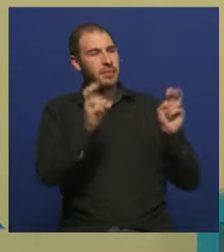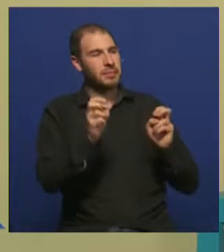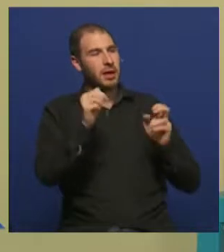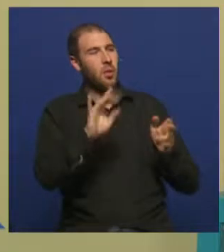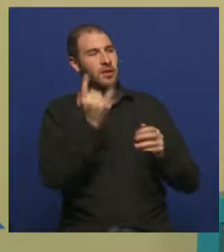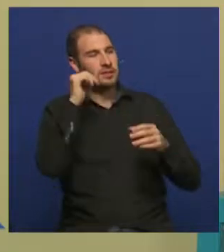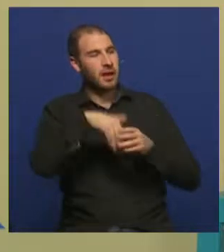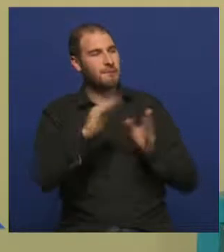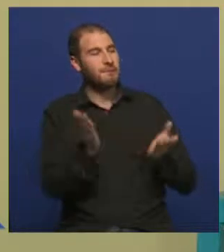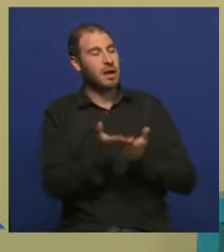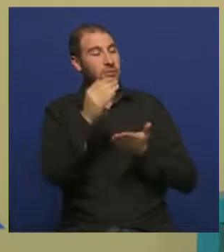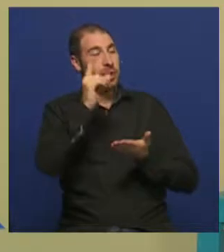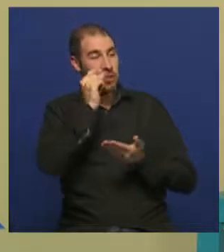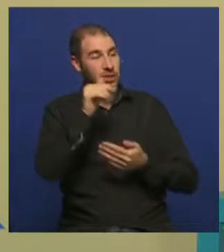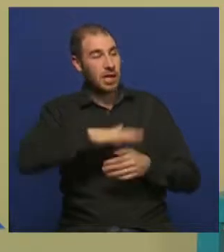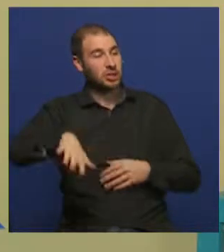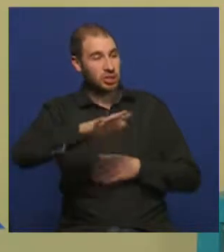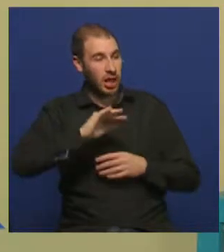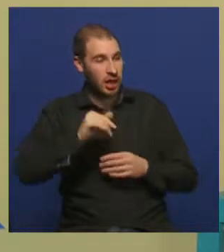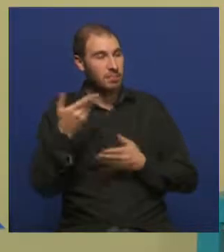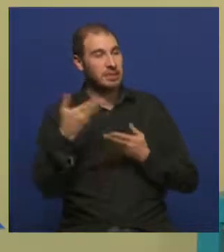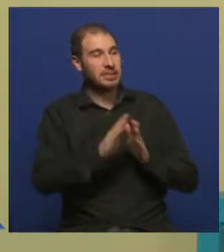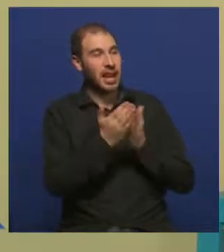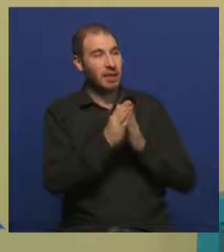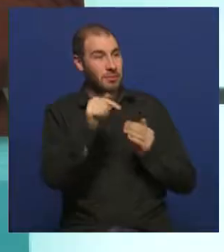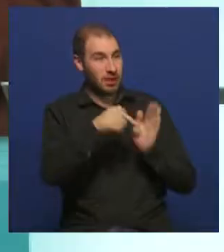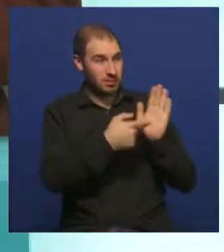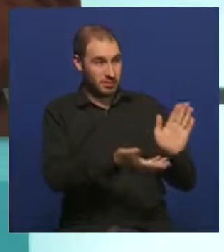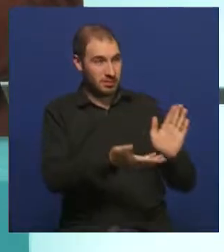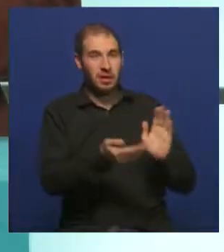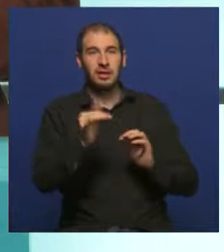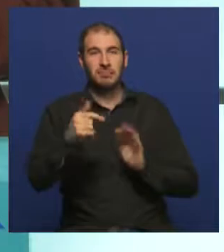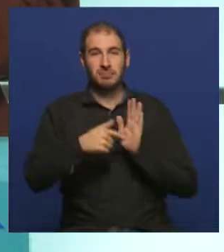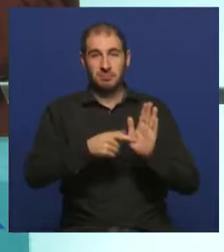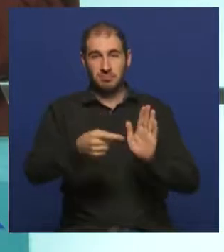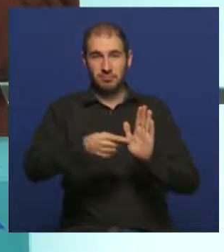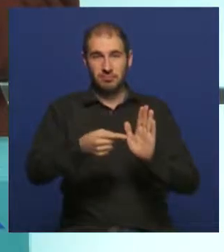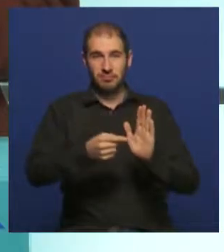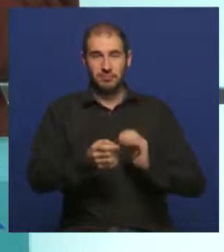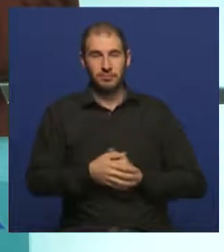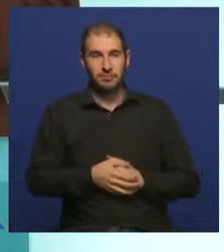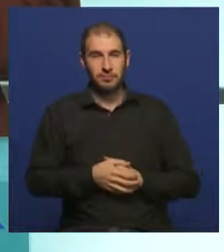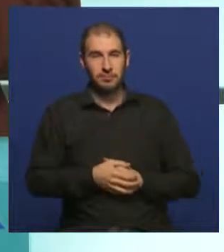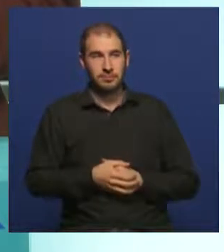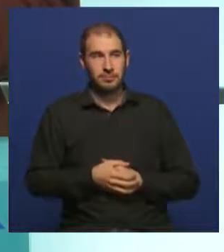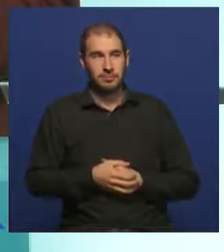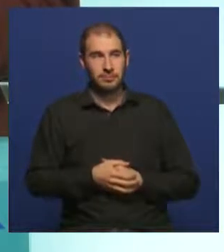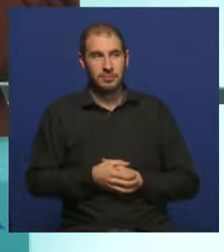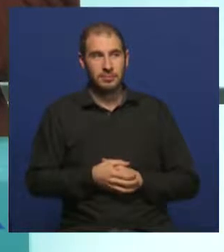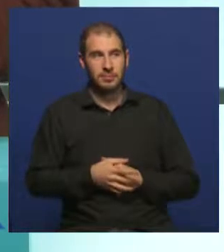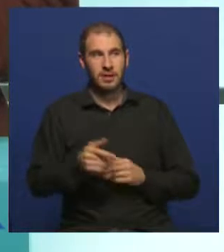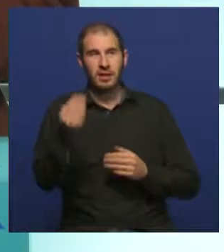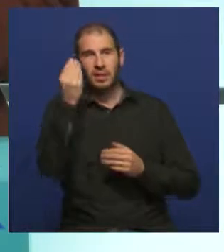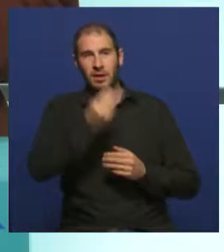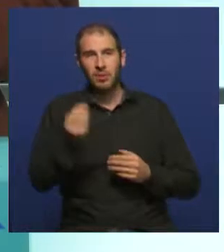casa de estudios, en la Facultad de Ciencias Políticas y Sociales, presentás el libro que tenés allí, ¿no? Este libro que tiene los